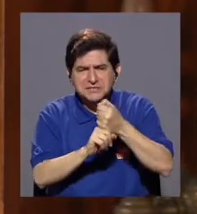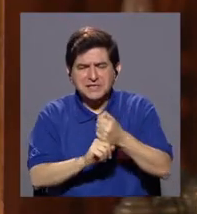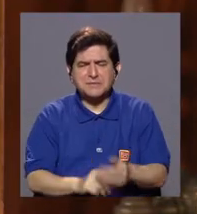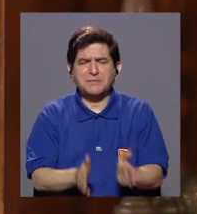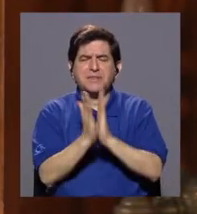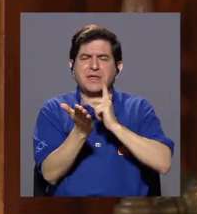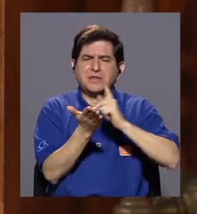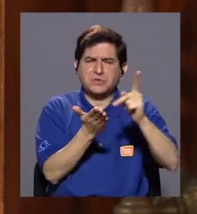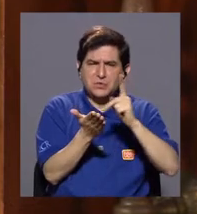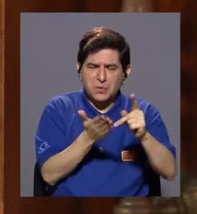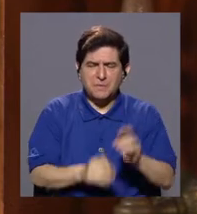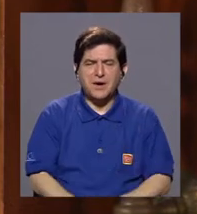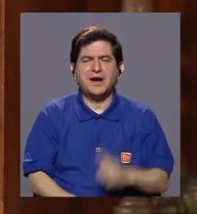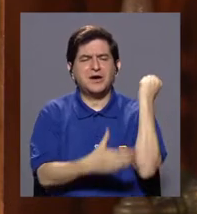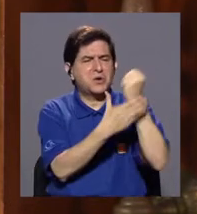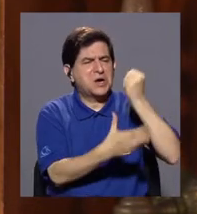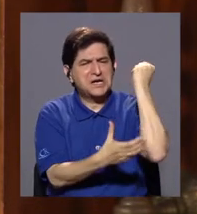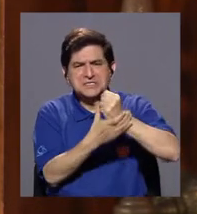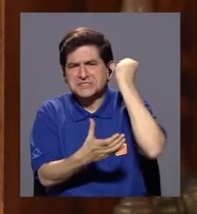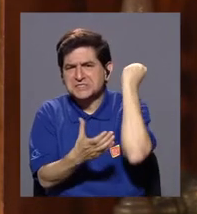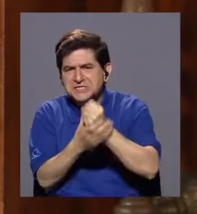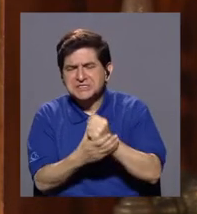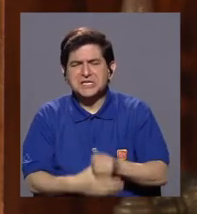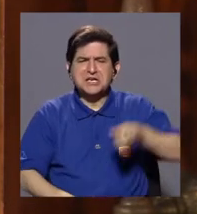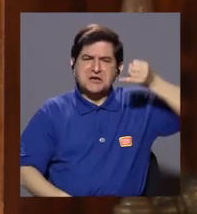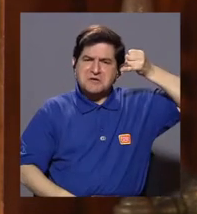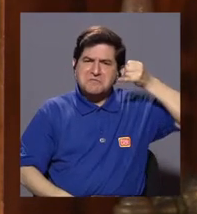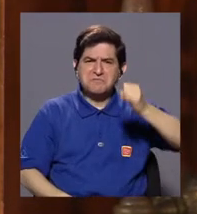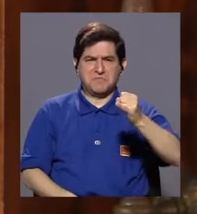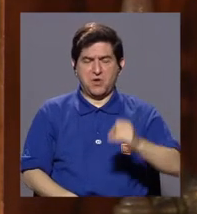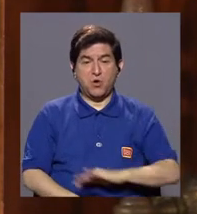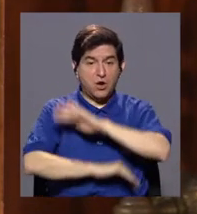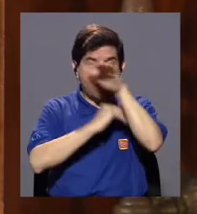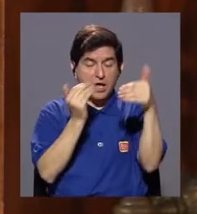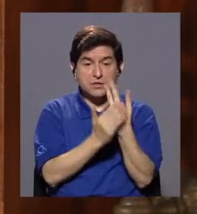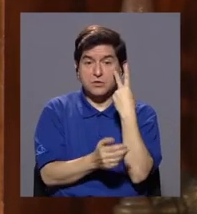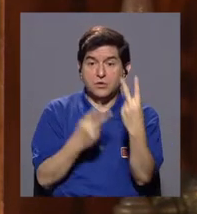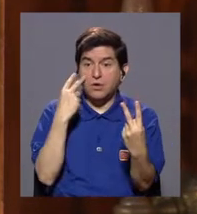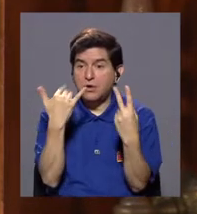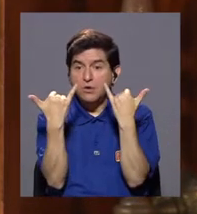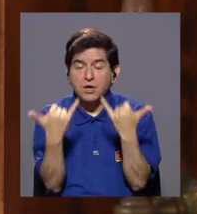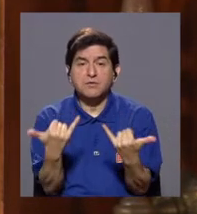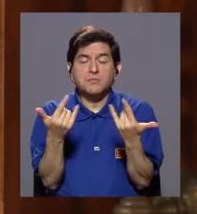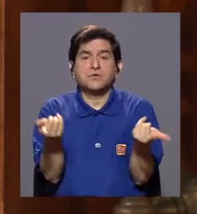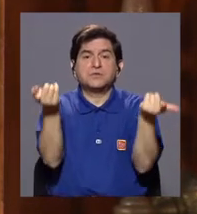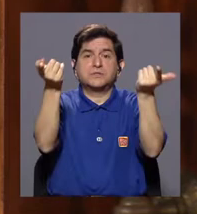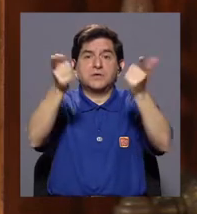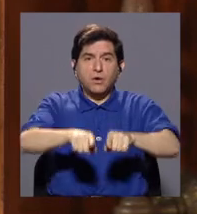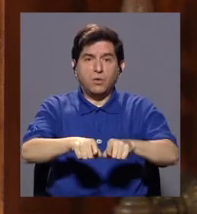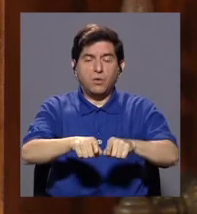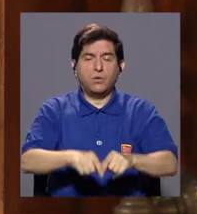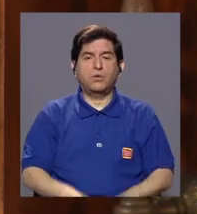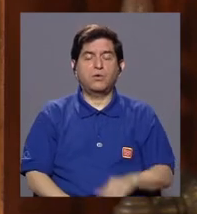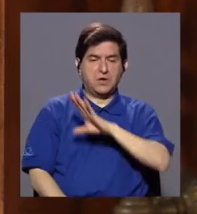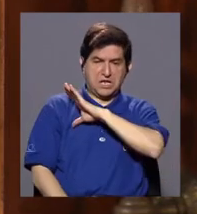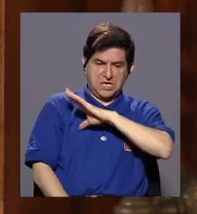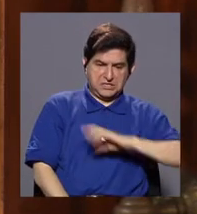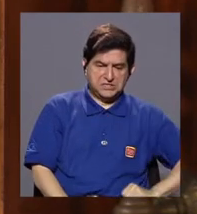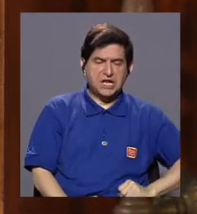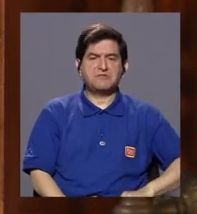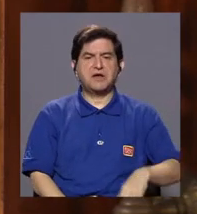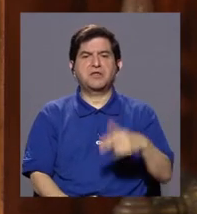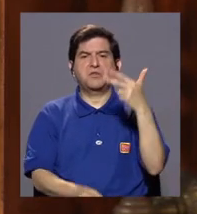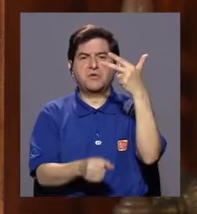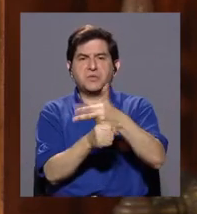secuestros, extorsiones, asesinatos, violaciones, todo lo que vemos que sucede en El Salvador,